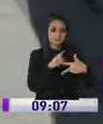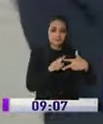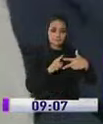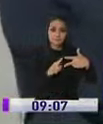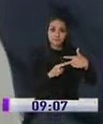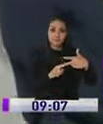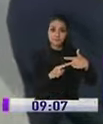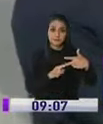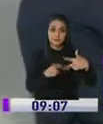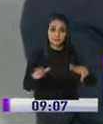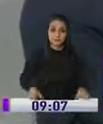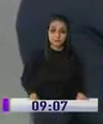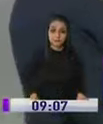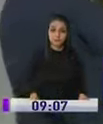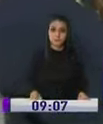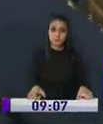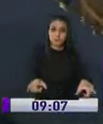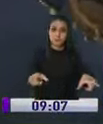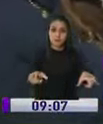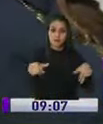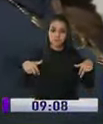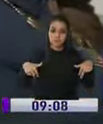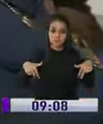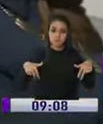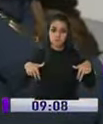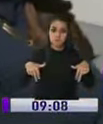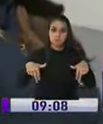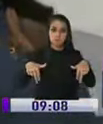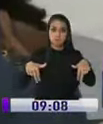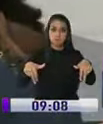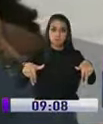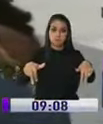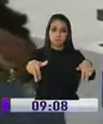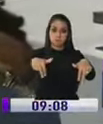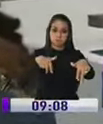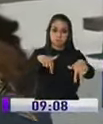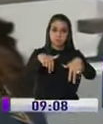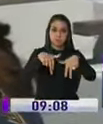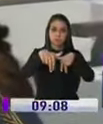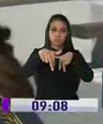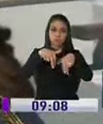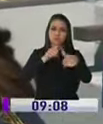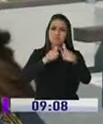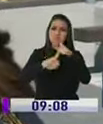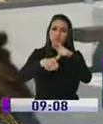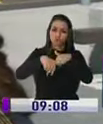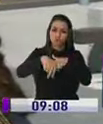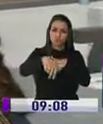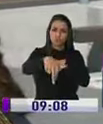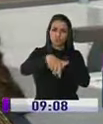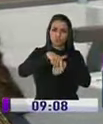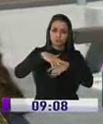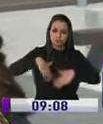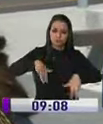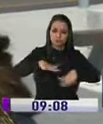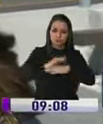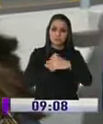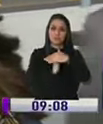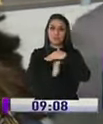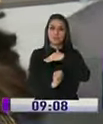este bulevar, el bulevar como tal, que no solo es un bulevar, un área de paso entre la estación del